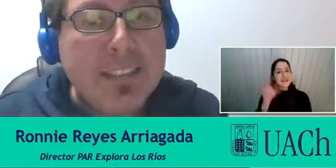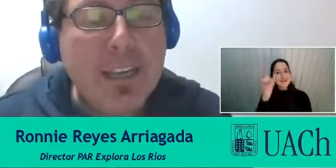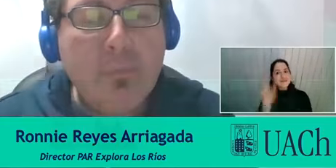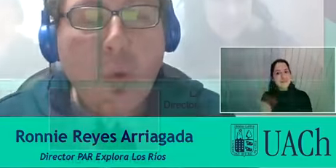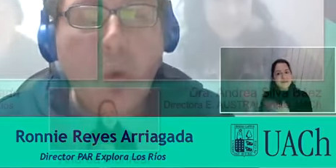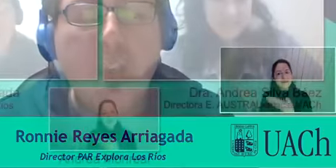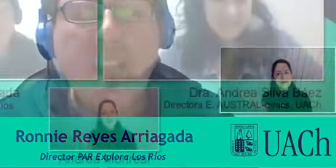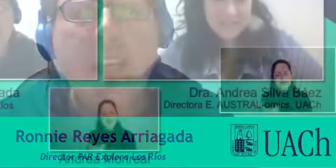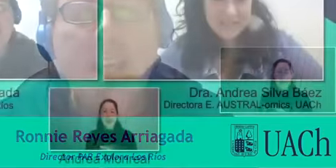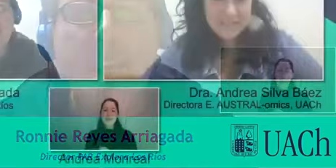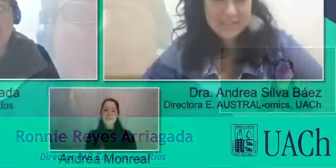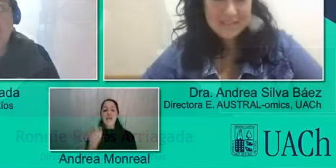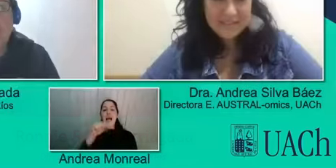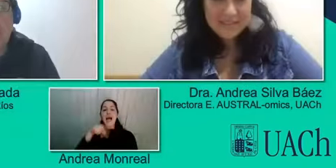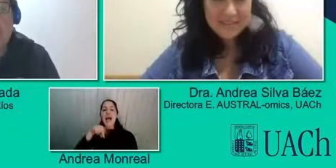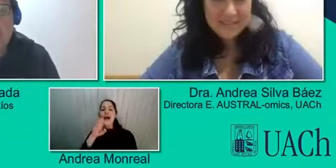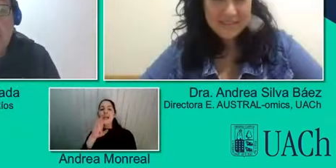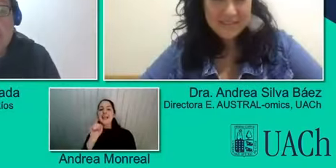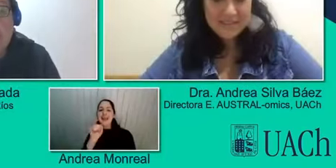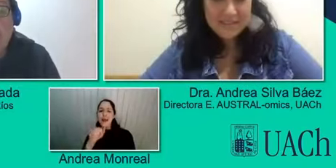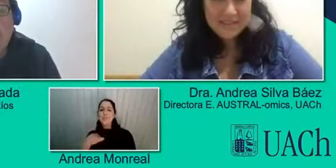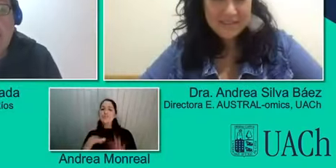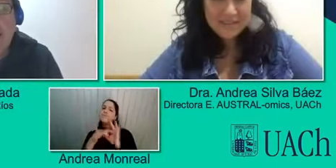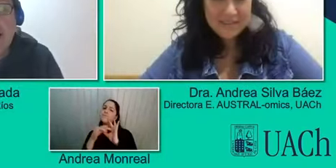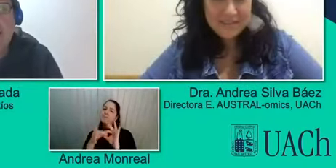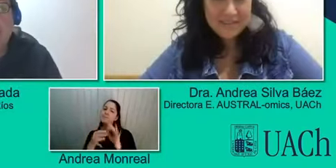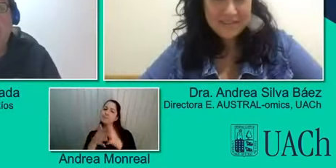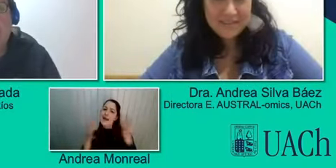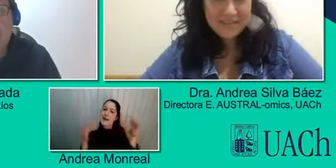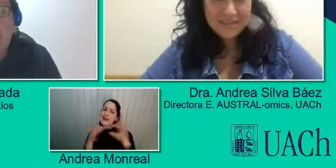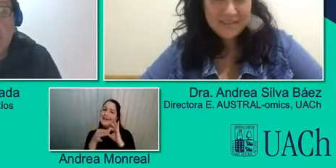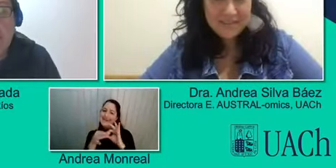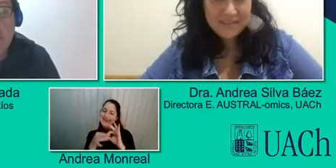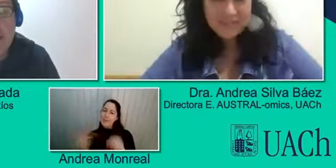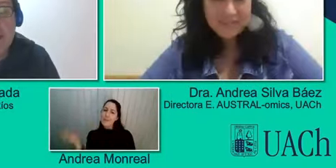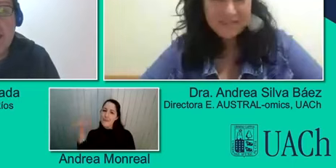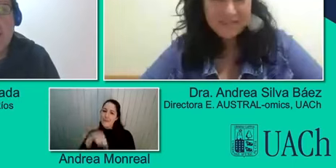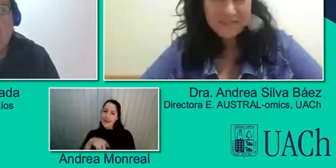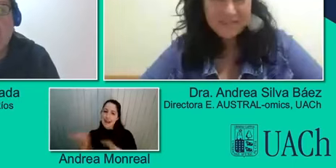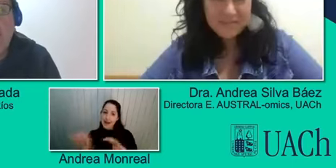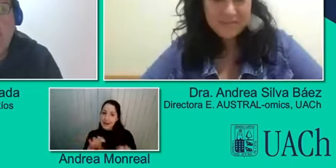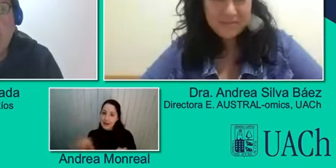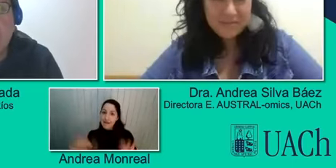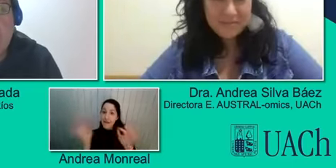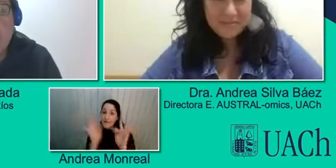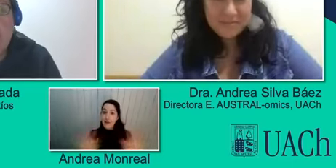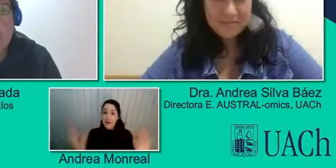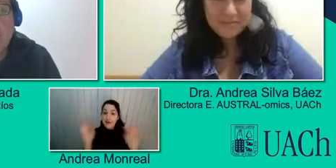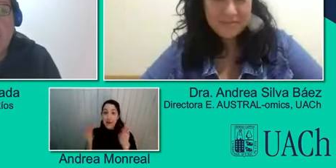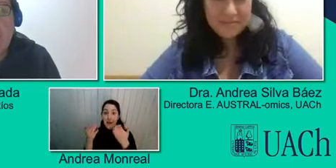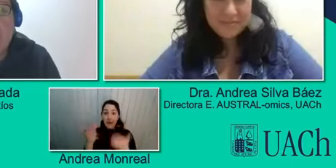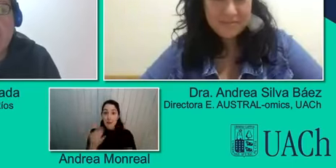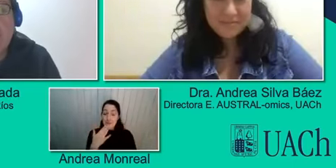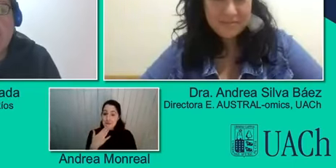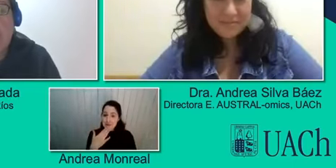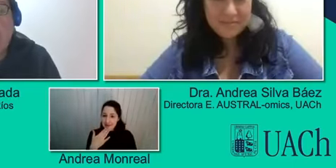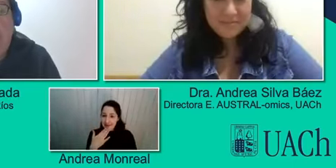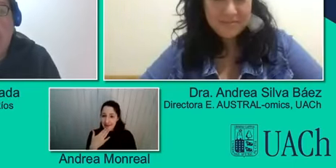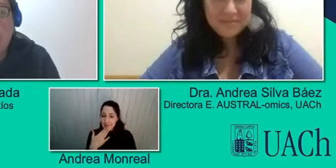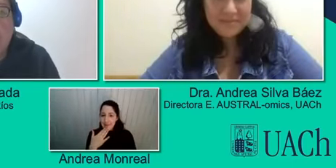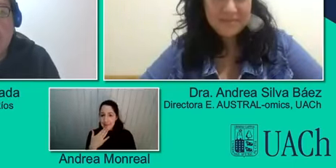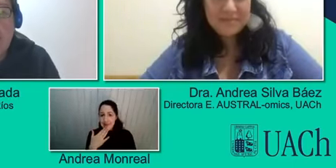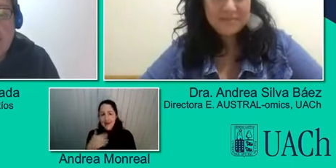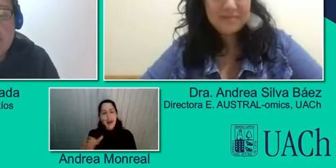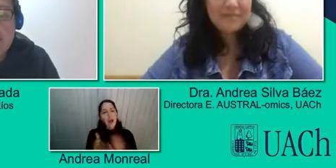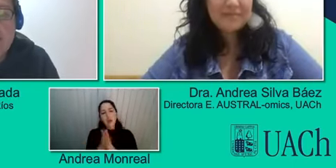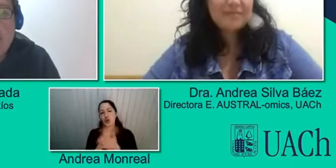muchísimas gracias por participar de esta actividad. Te felicitamos también a ti y a nombre de todo tu equipo por la